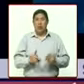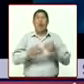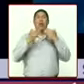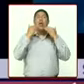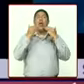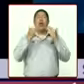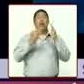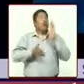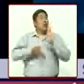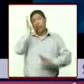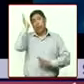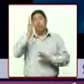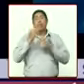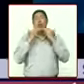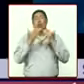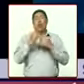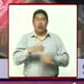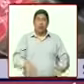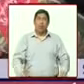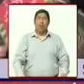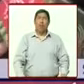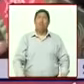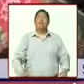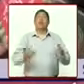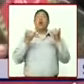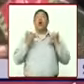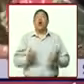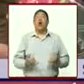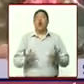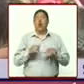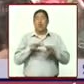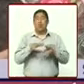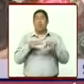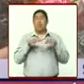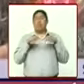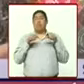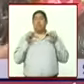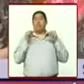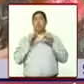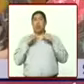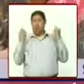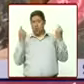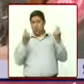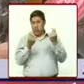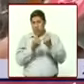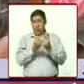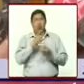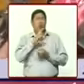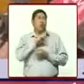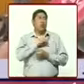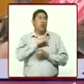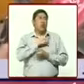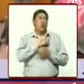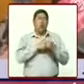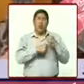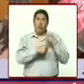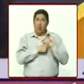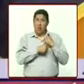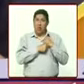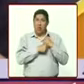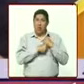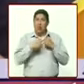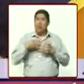de las autoridades bolivianas. Bueno, hoy día se está replegando el contingente policial y militar de